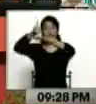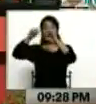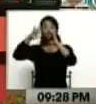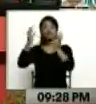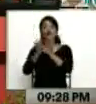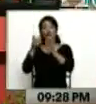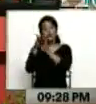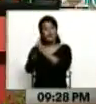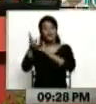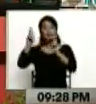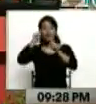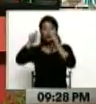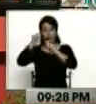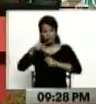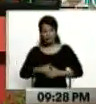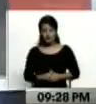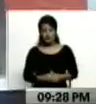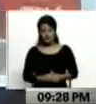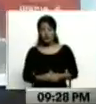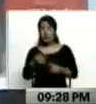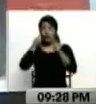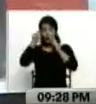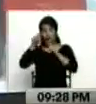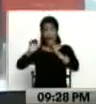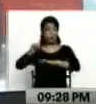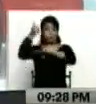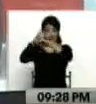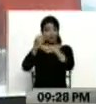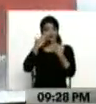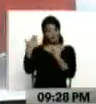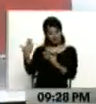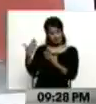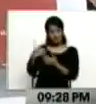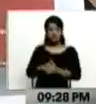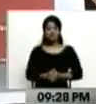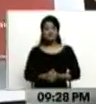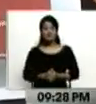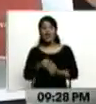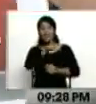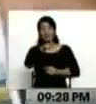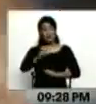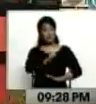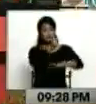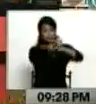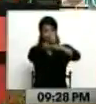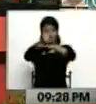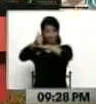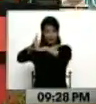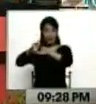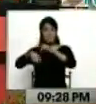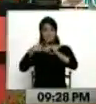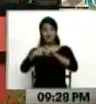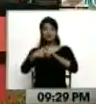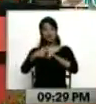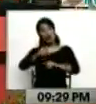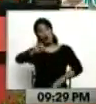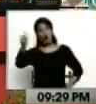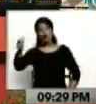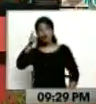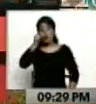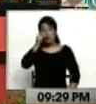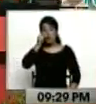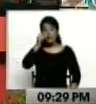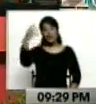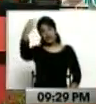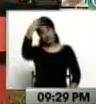y está con las autoridades allá de la feria y aquí está Mire el señor